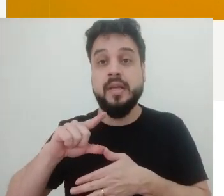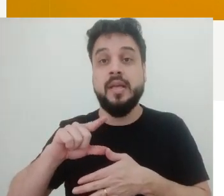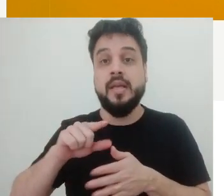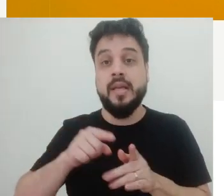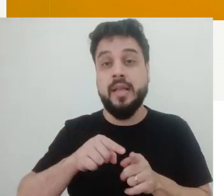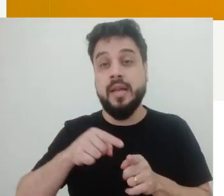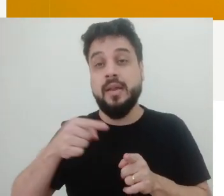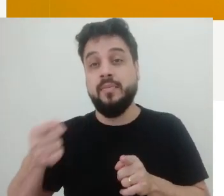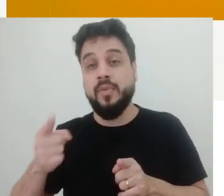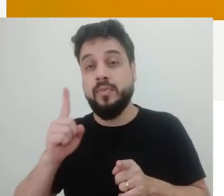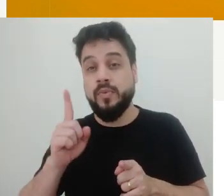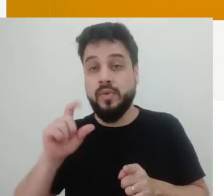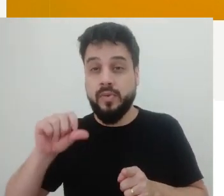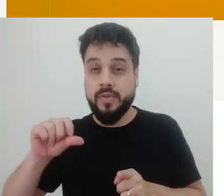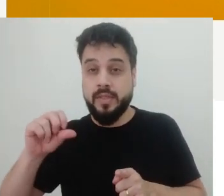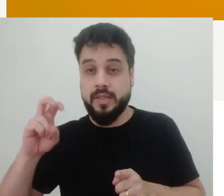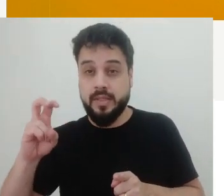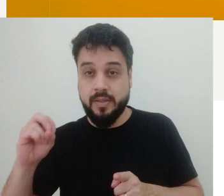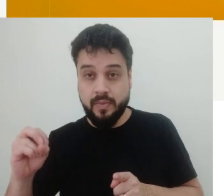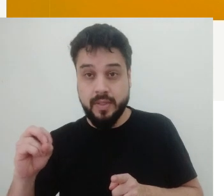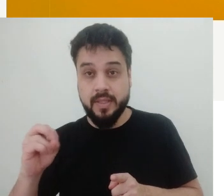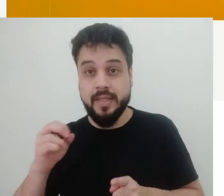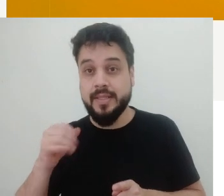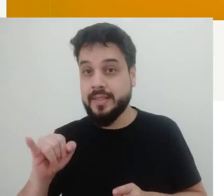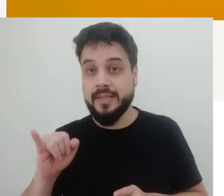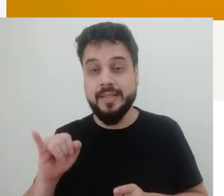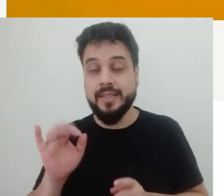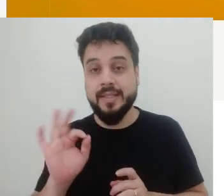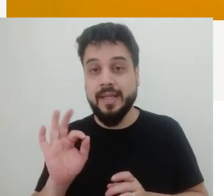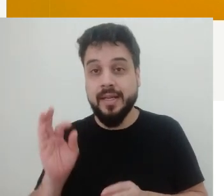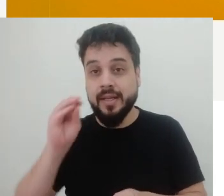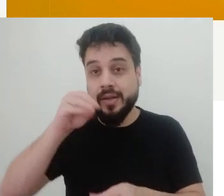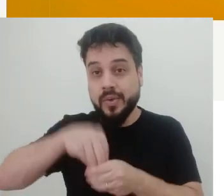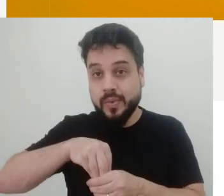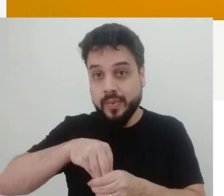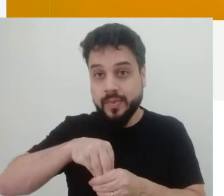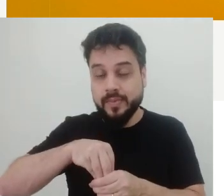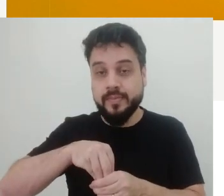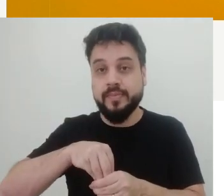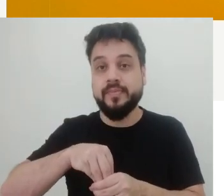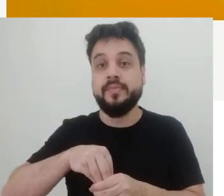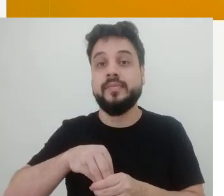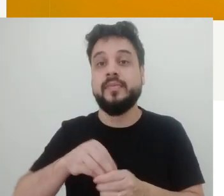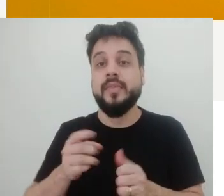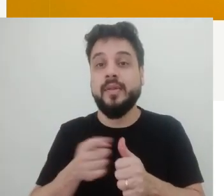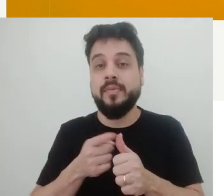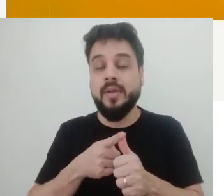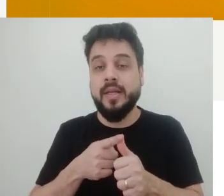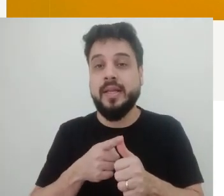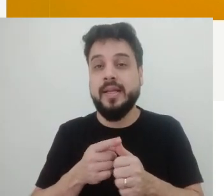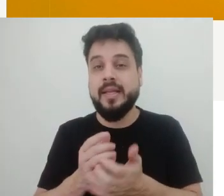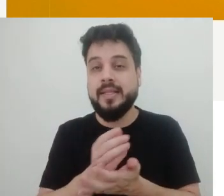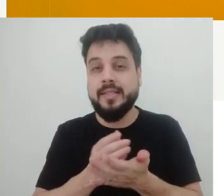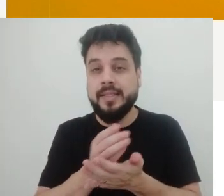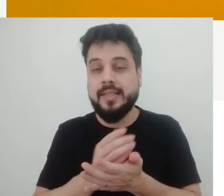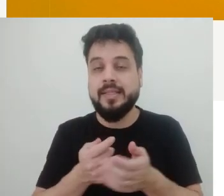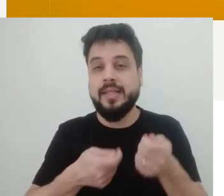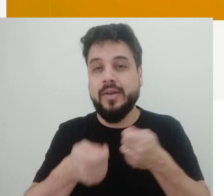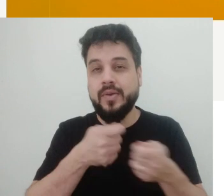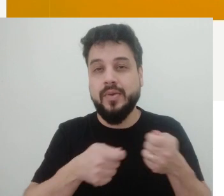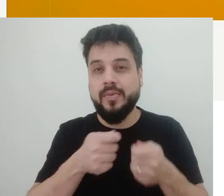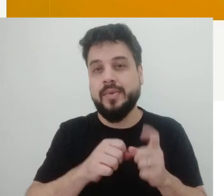Queda completamente incompleto, completamente trunco. Y por tanto